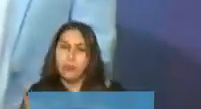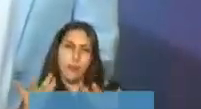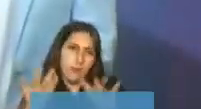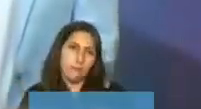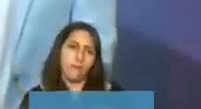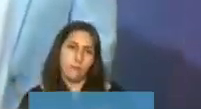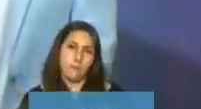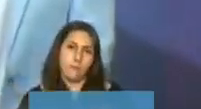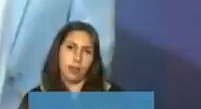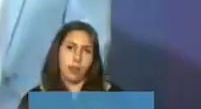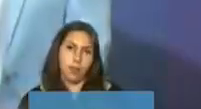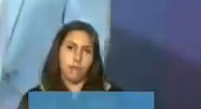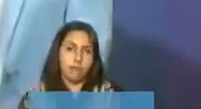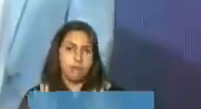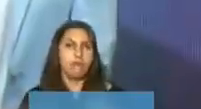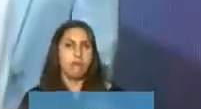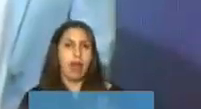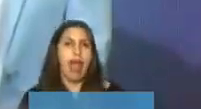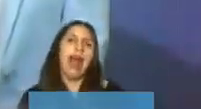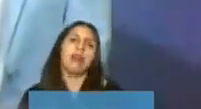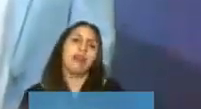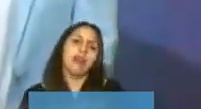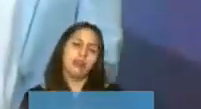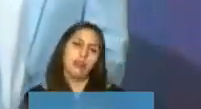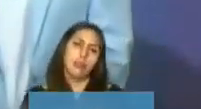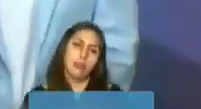tener palabras